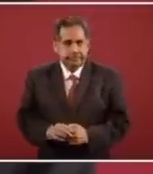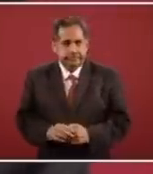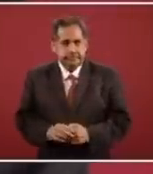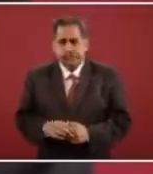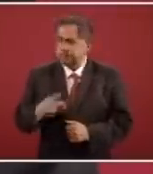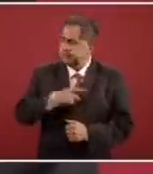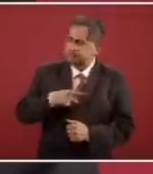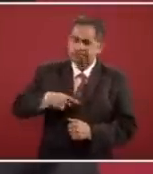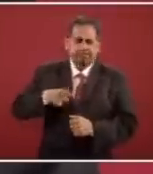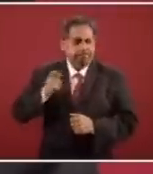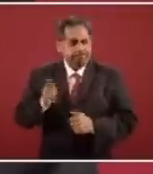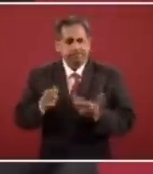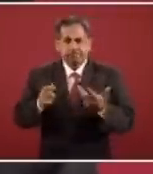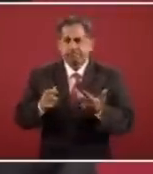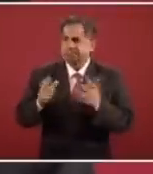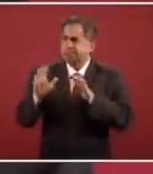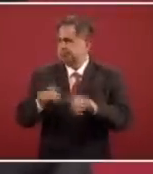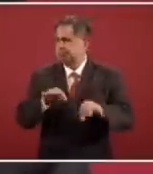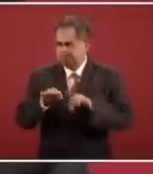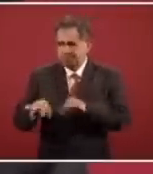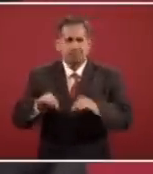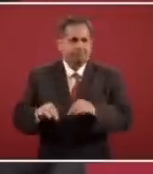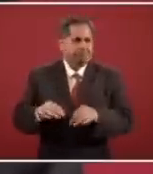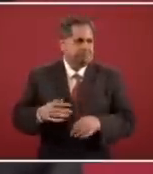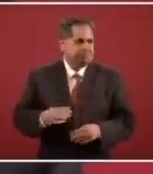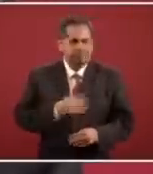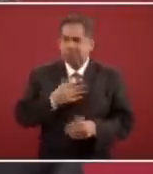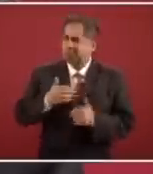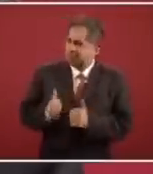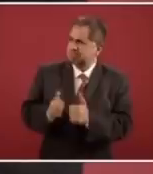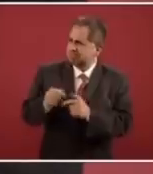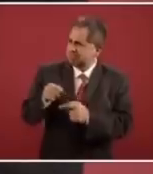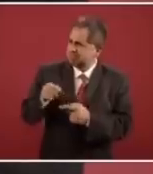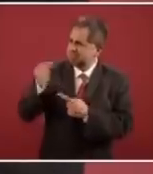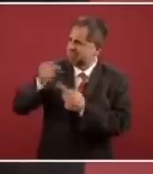Tiene que haber empleo, tiene que haber bienestar.